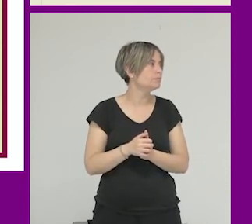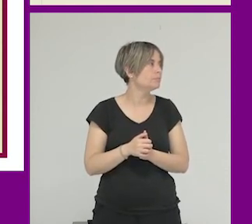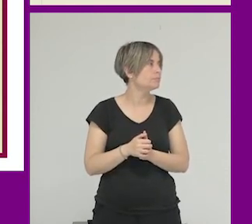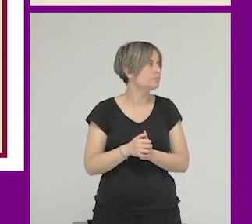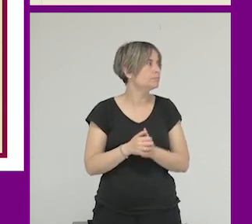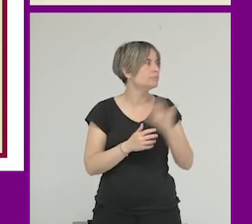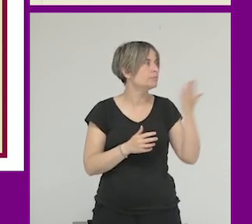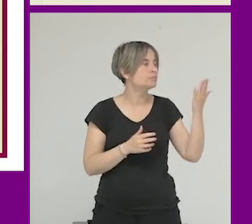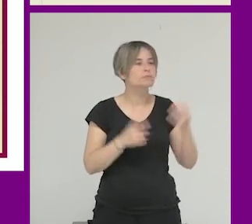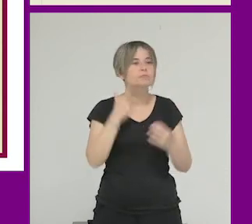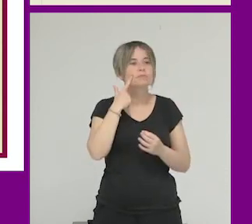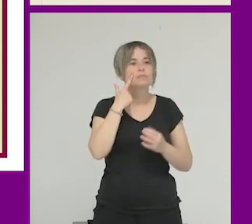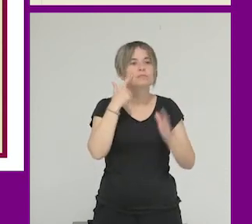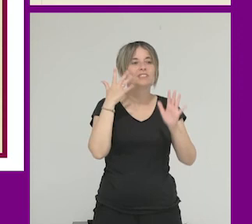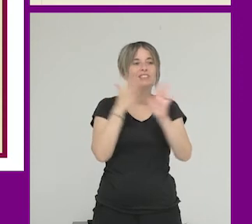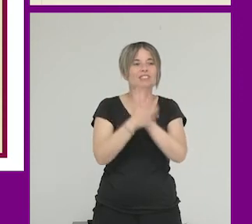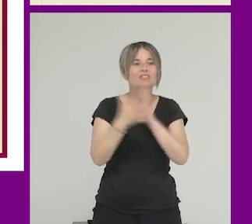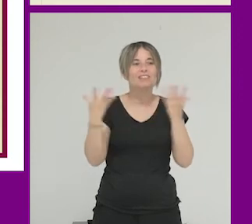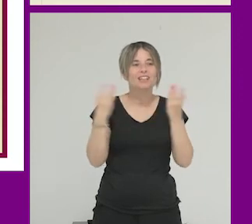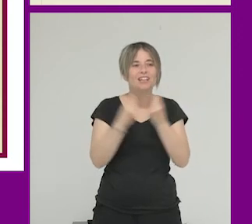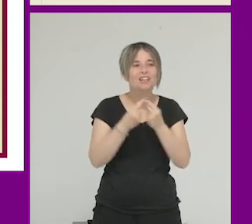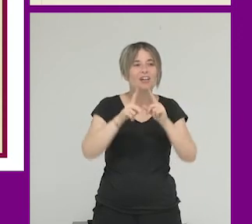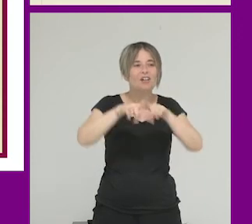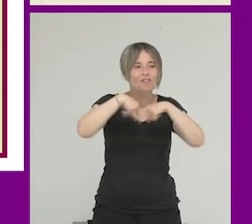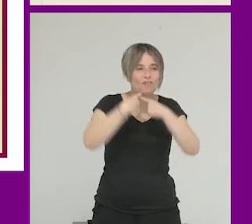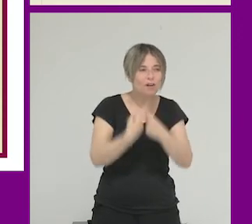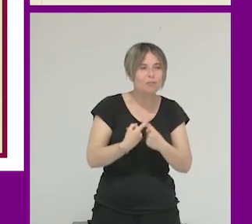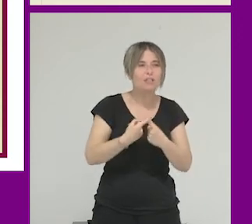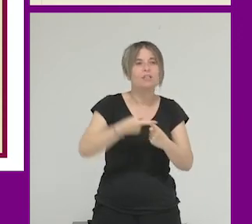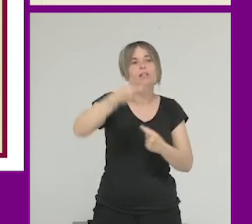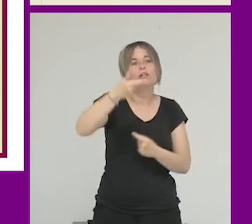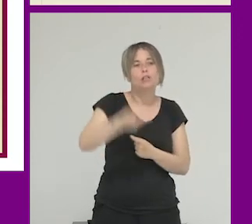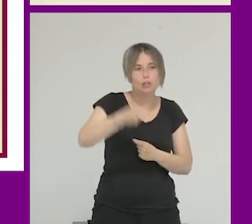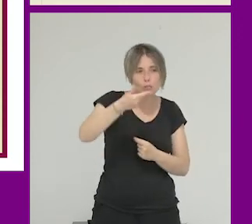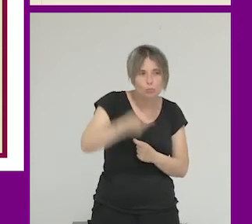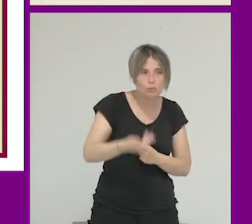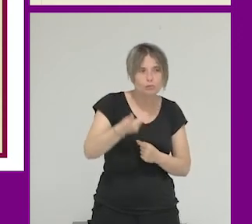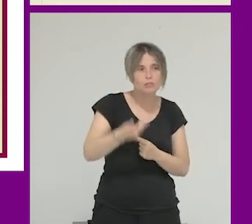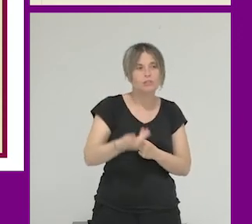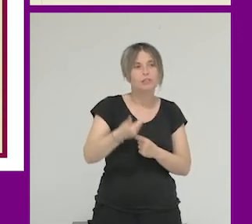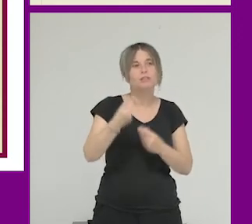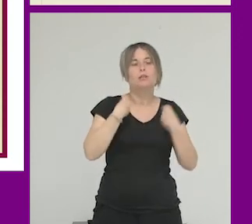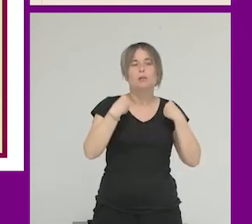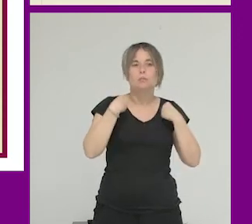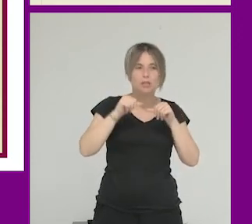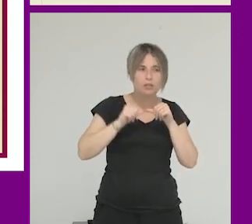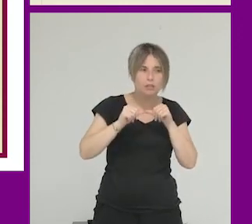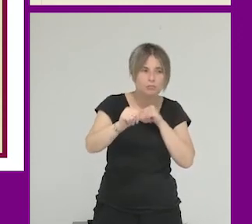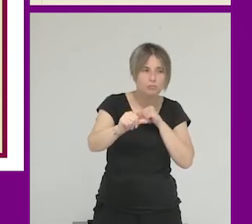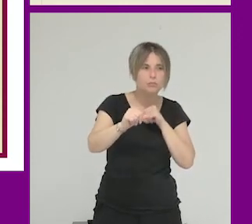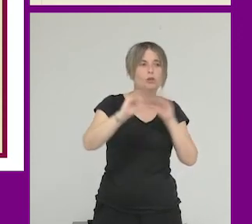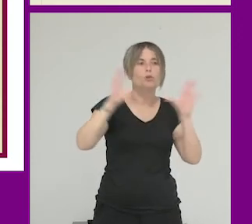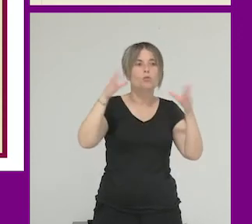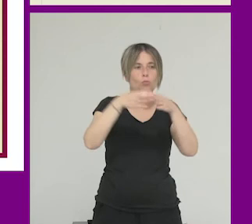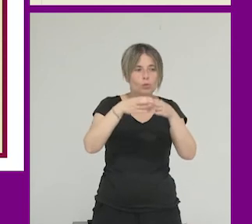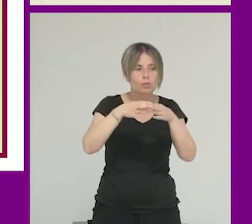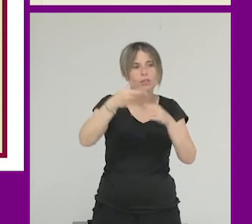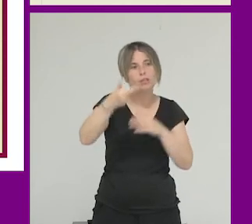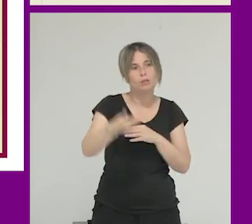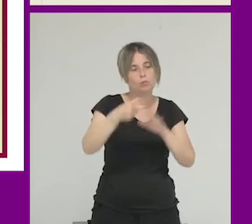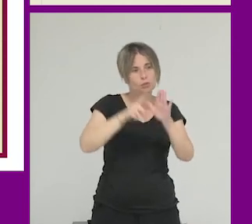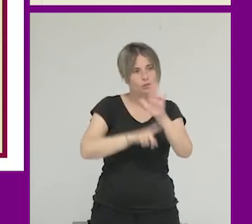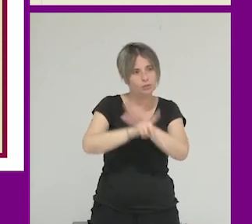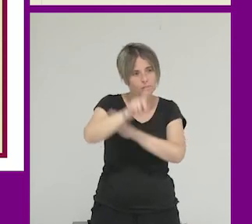da ere zieratzen duguna, familia bat sortzea, trastendentzia, bizirautea, komunitatea garatzea, edo